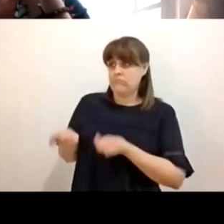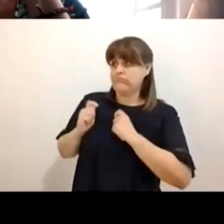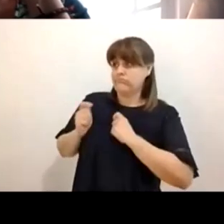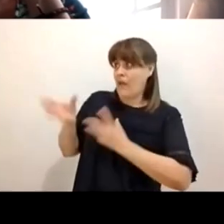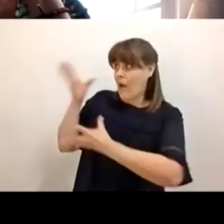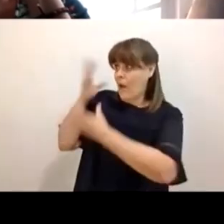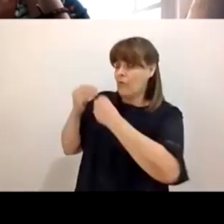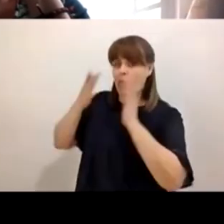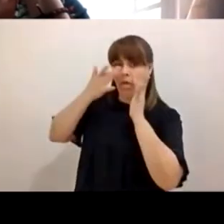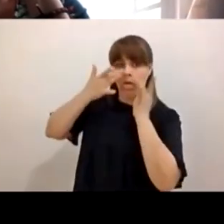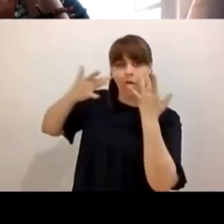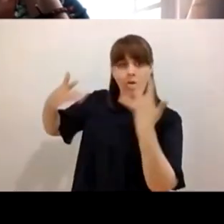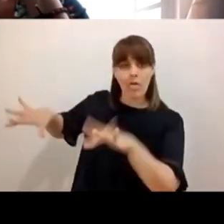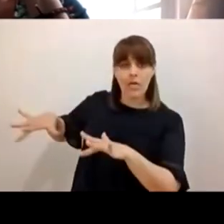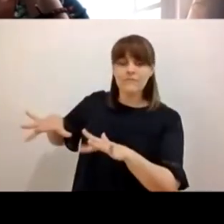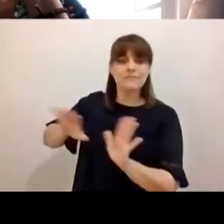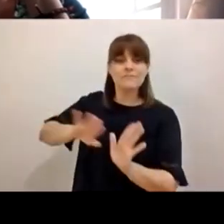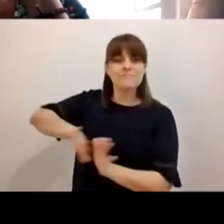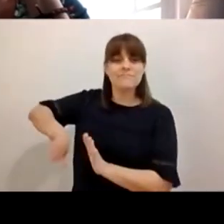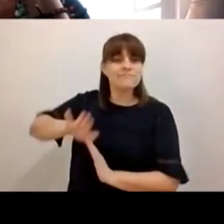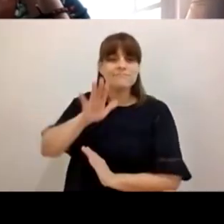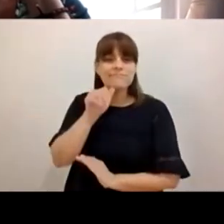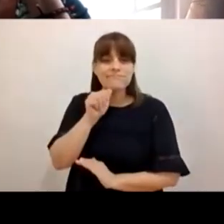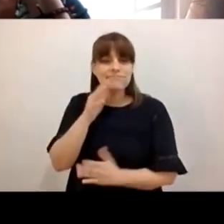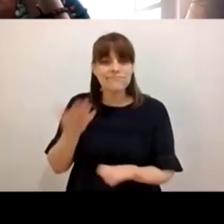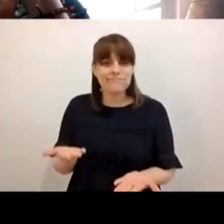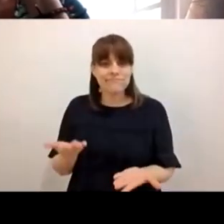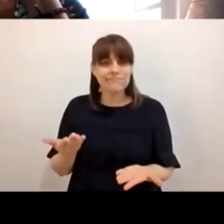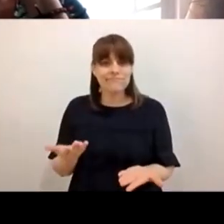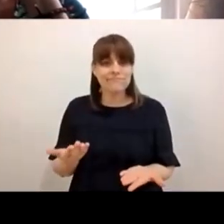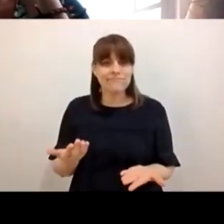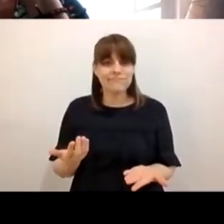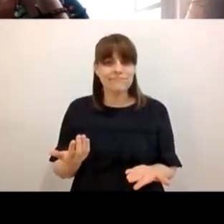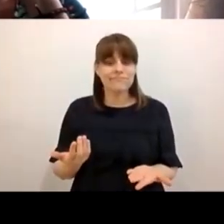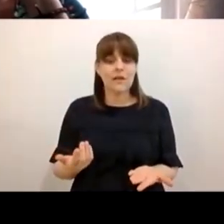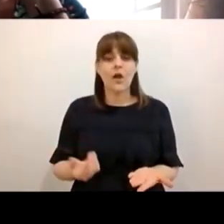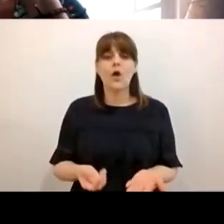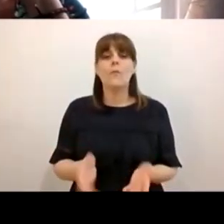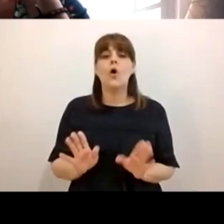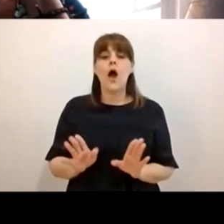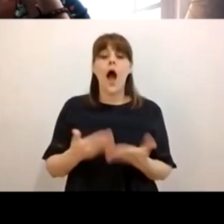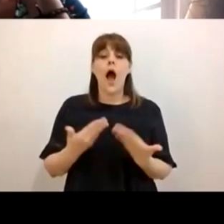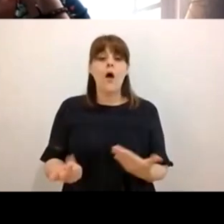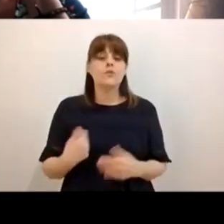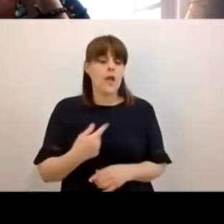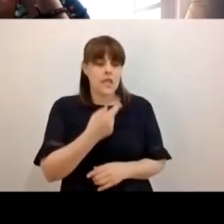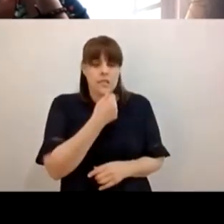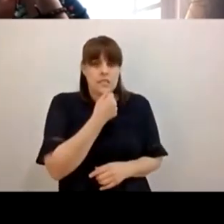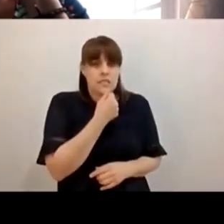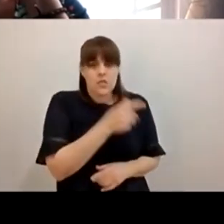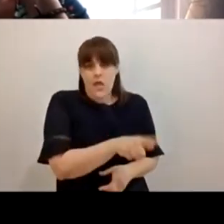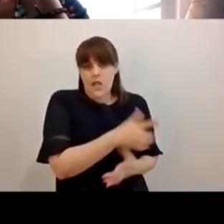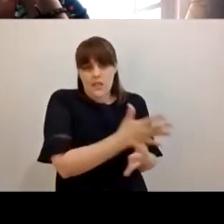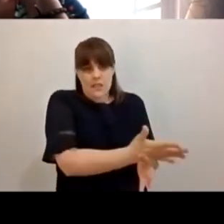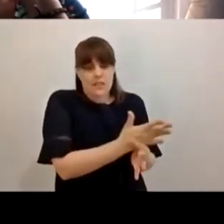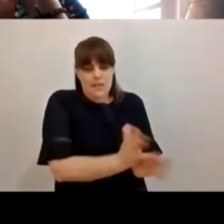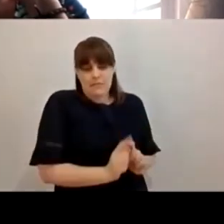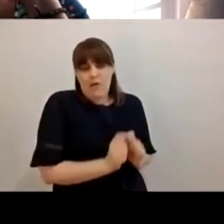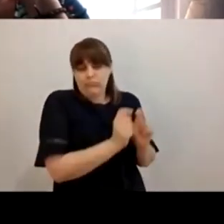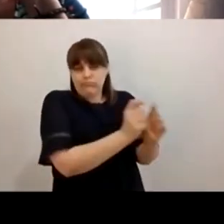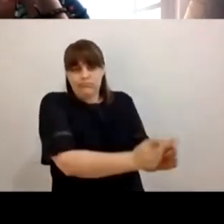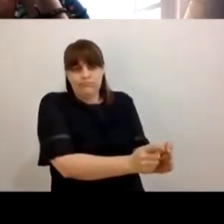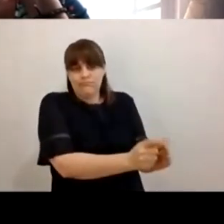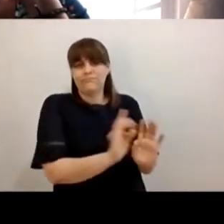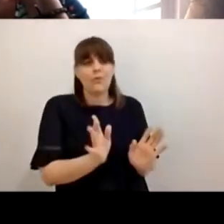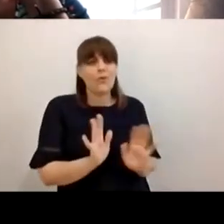no se trata de decir la palabra la tienen los niños y punto es una traición